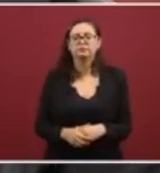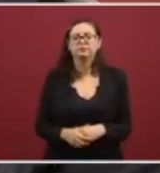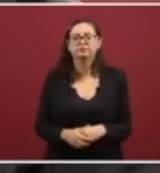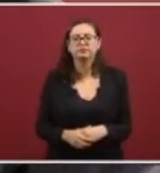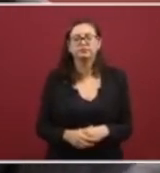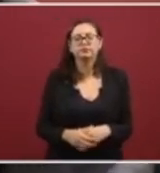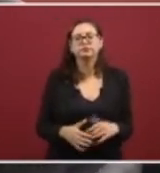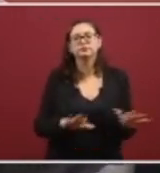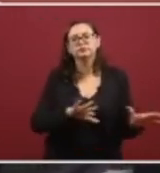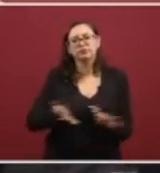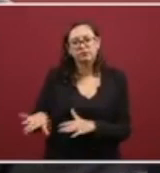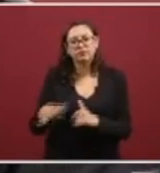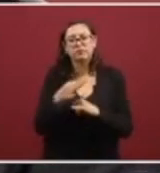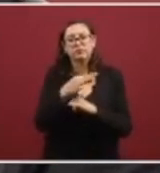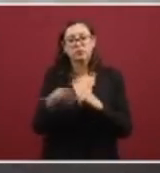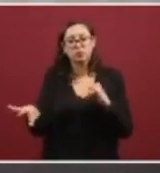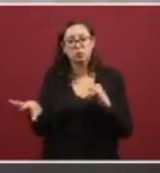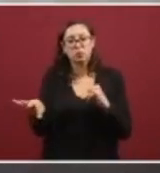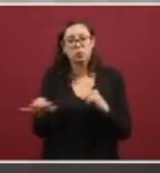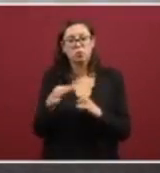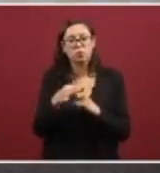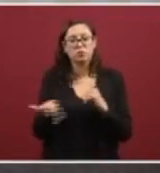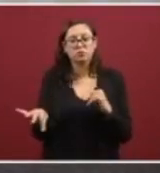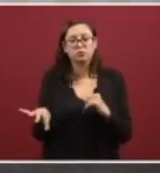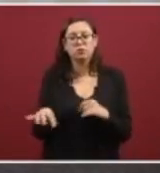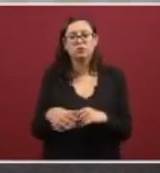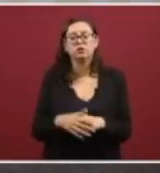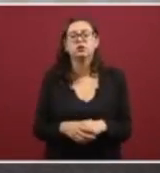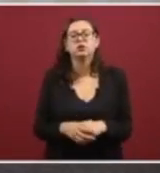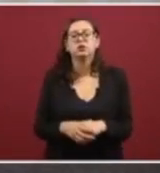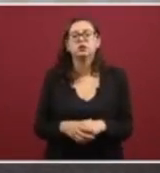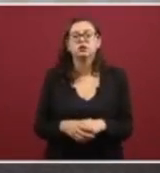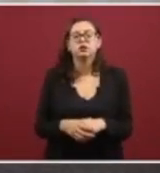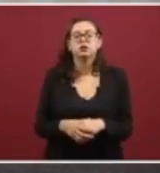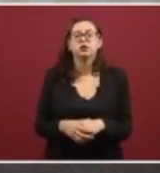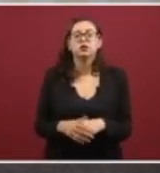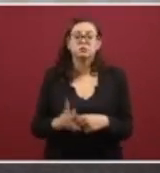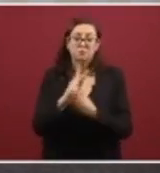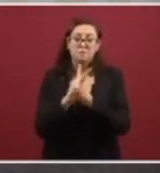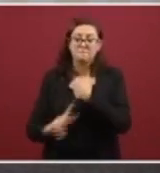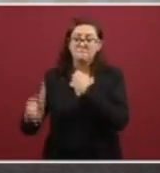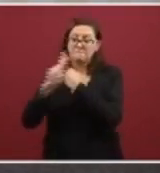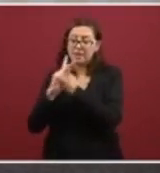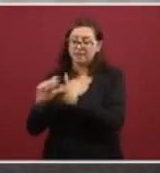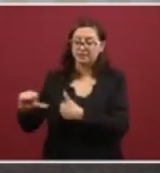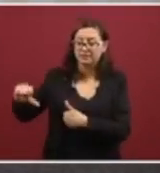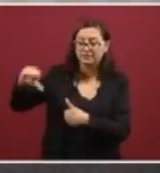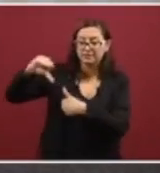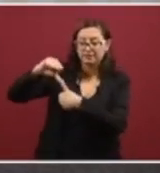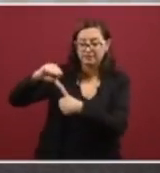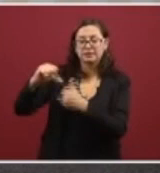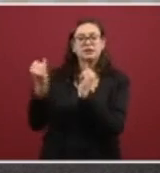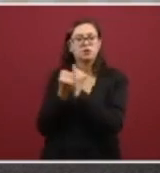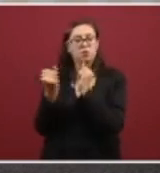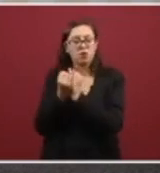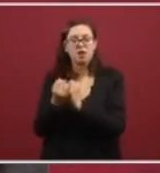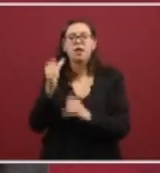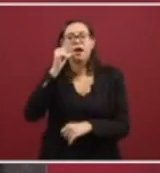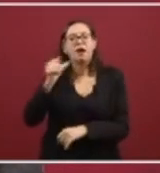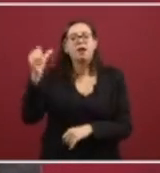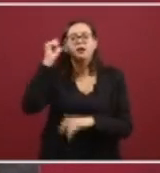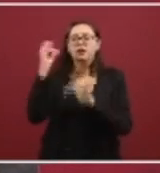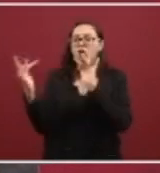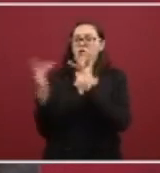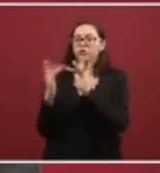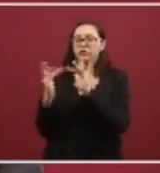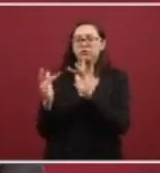Por último, en lo que hace a la relación con los países de Centroamérica, también el día de ayer se tuvo comunicación con